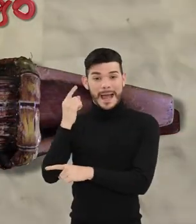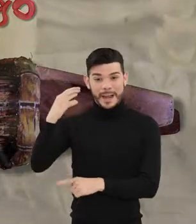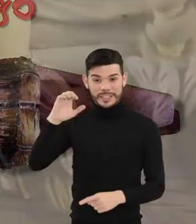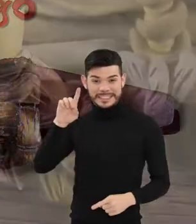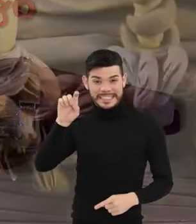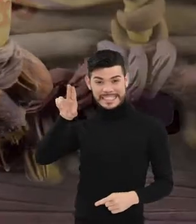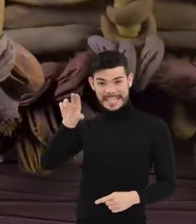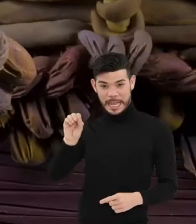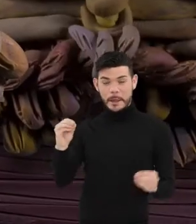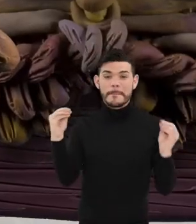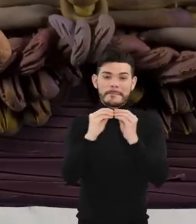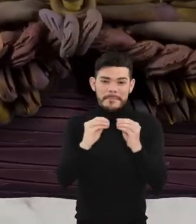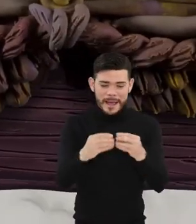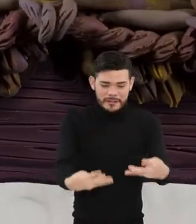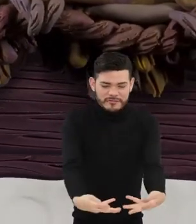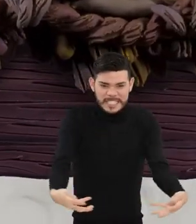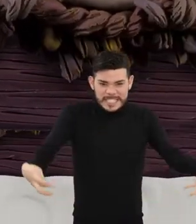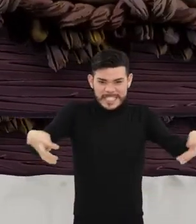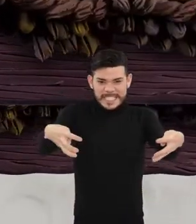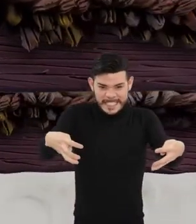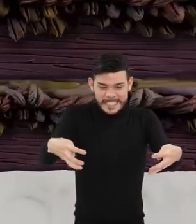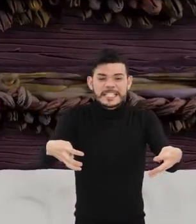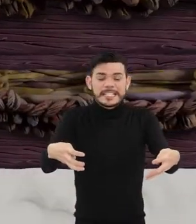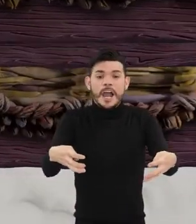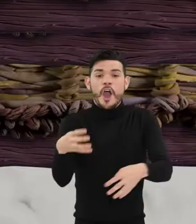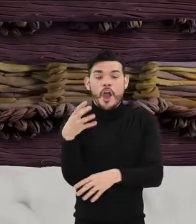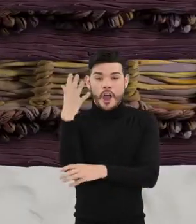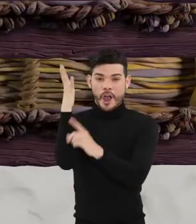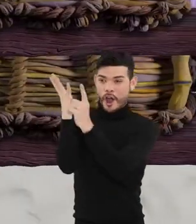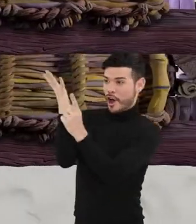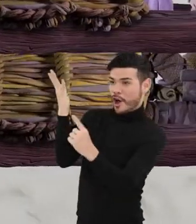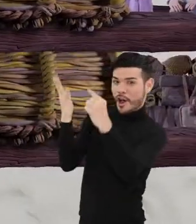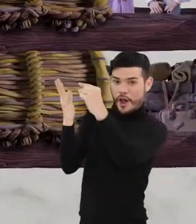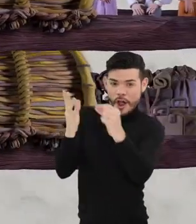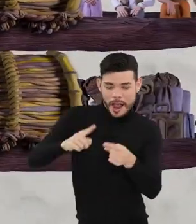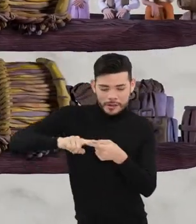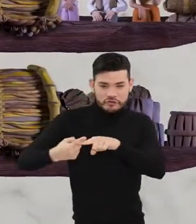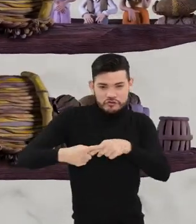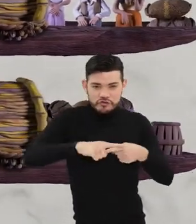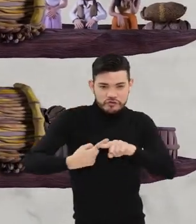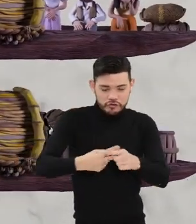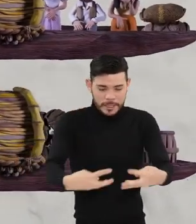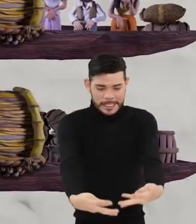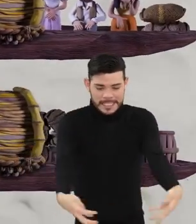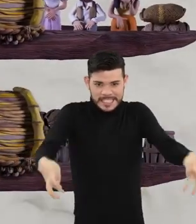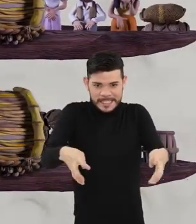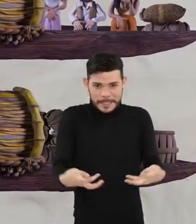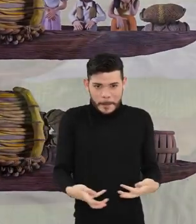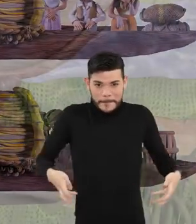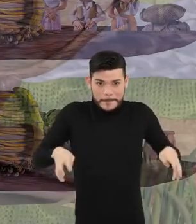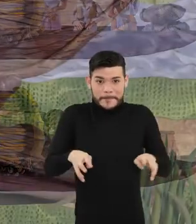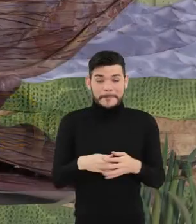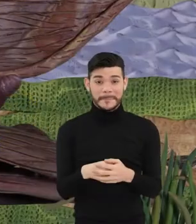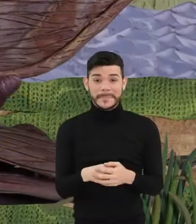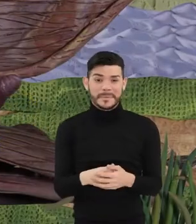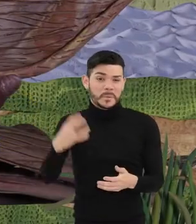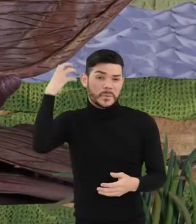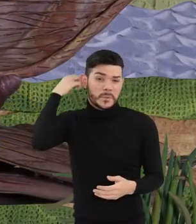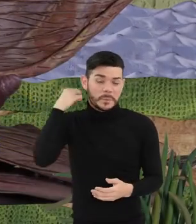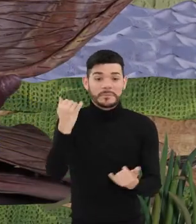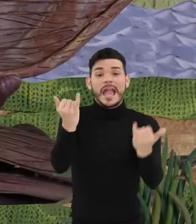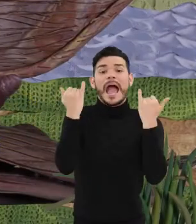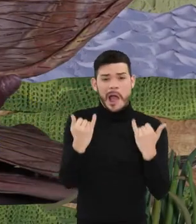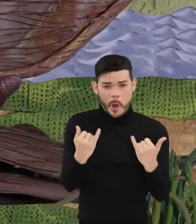tablas de cedro, con una tolda semicilíndrica con estructura de guadua cubierta con hojas de palma tejidas. En la actualidad